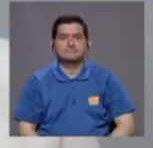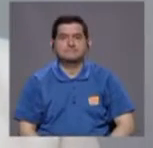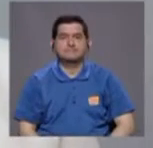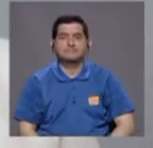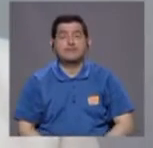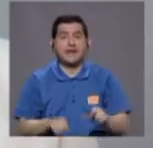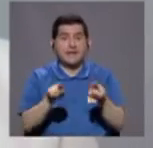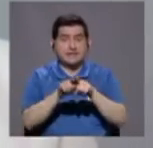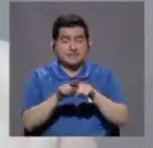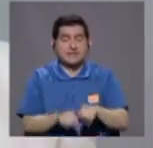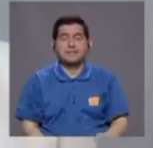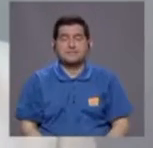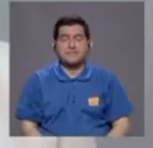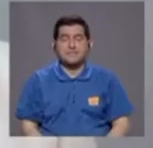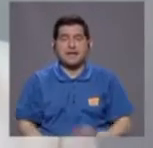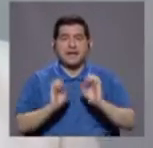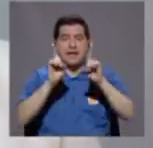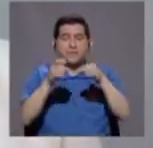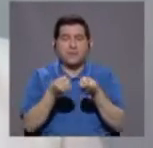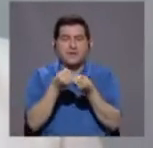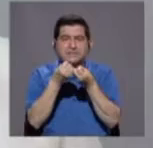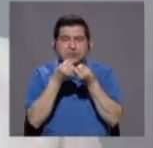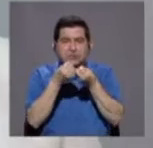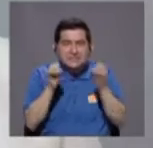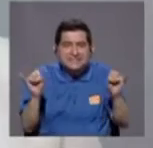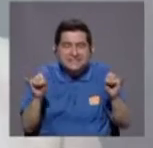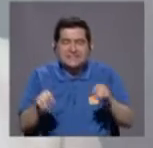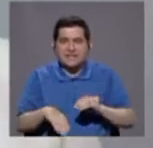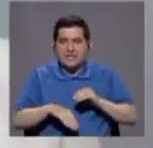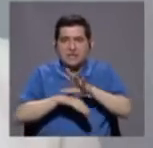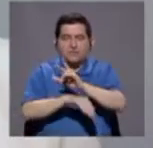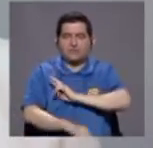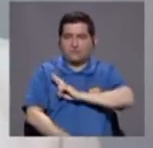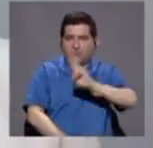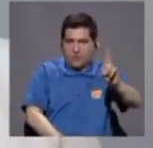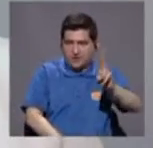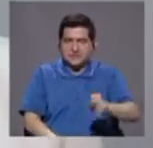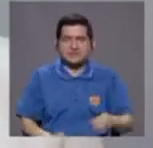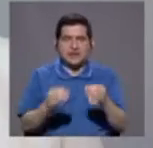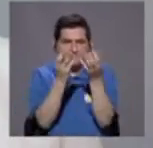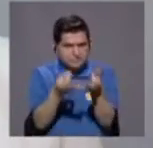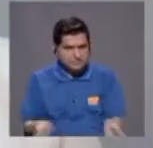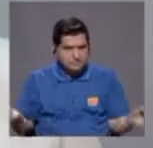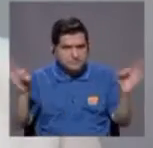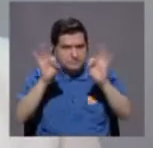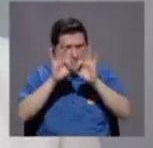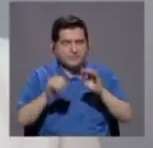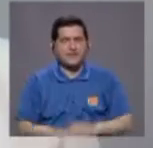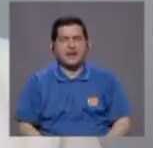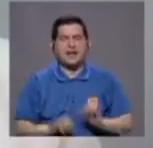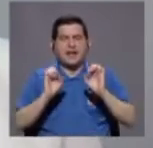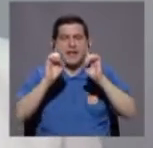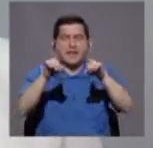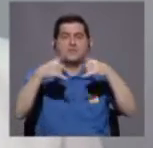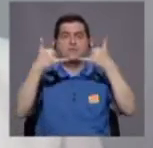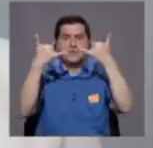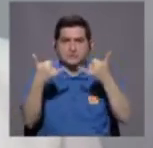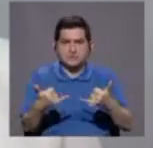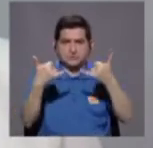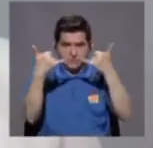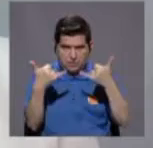Además, se seculariza la educación y, más importante todavía, la educación pasa a ser